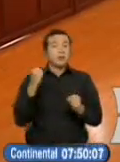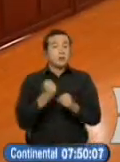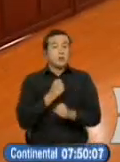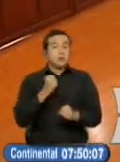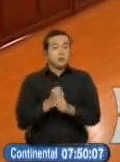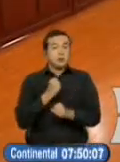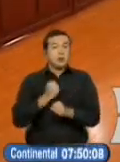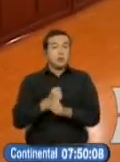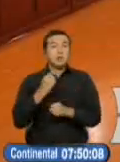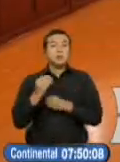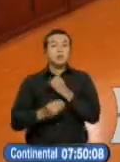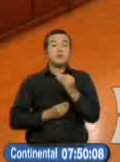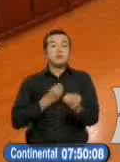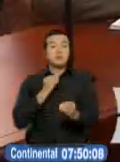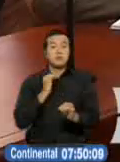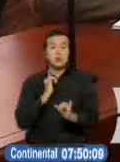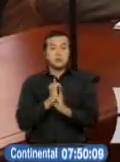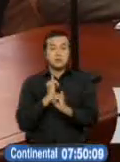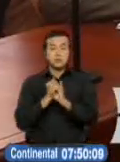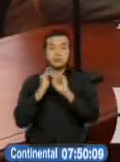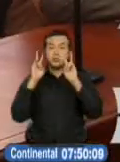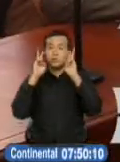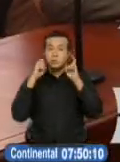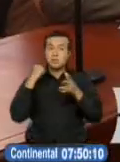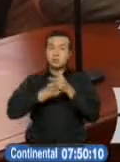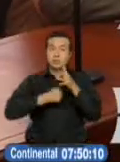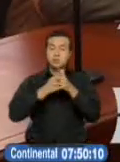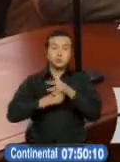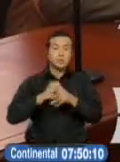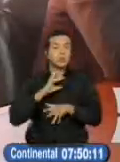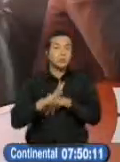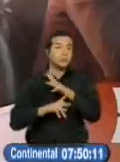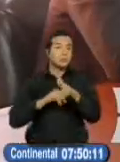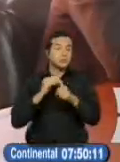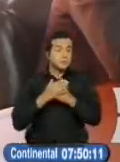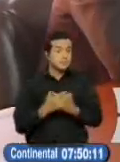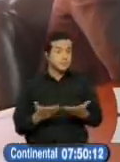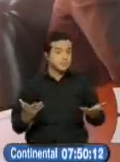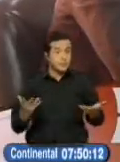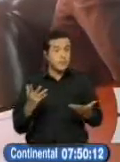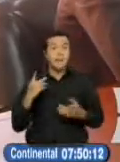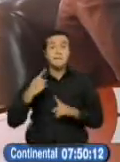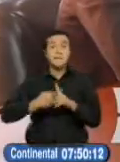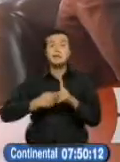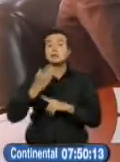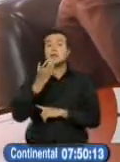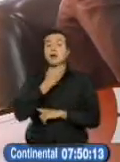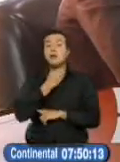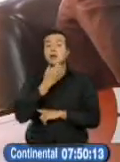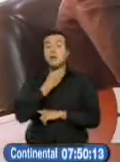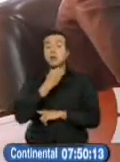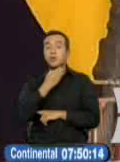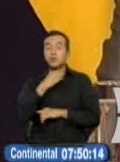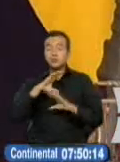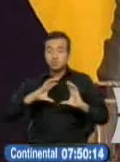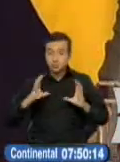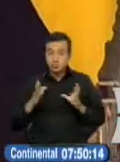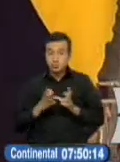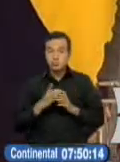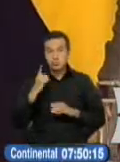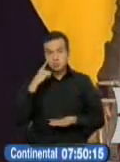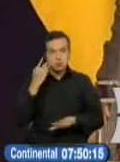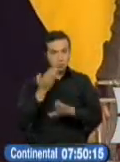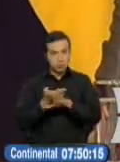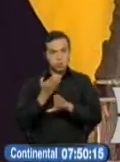buscan consolidar una institucionalidad respecto al combate contra la corrupción. A finales de agosto, el Frente por la Transparencia presentará